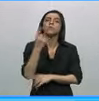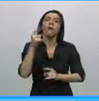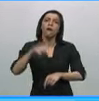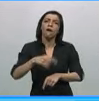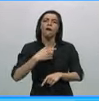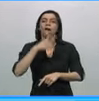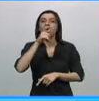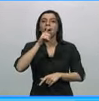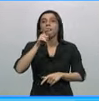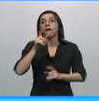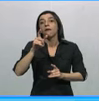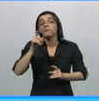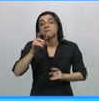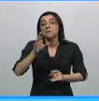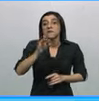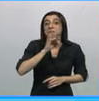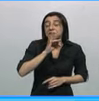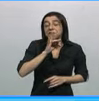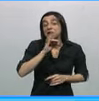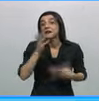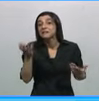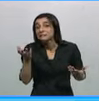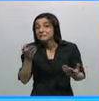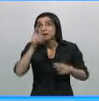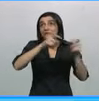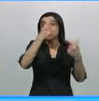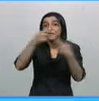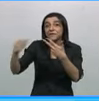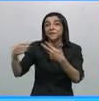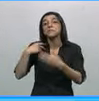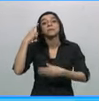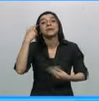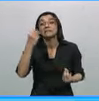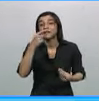seleccionados. ¿Cómo te ves vos en alguna selección o en la propia selección argentina en un futuro?